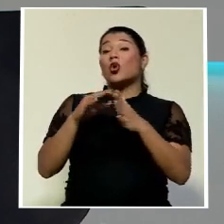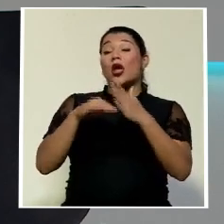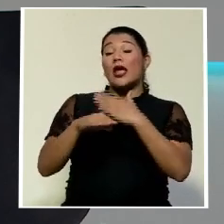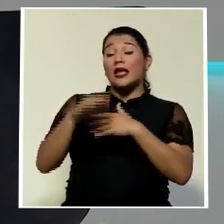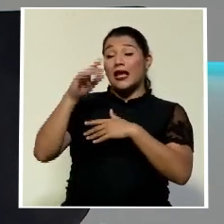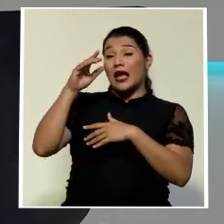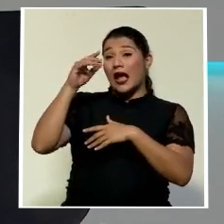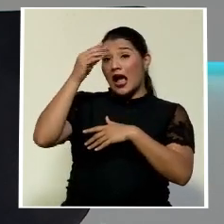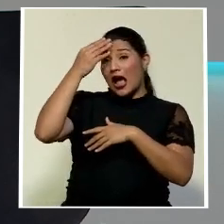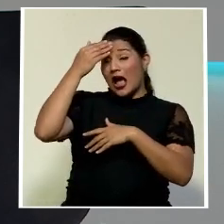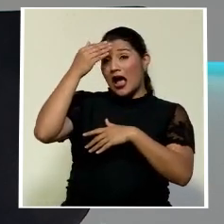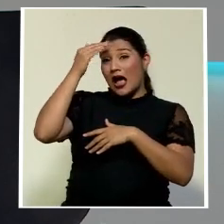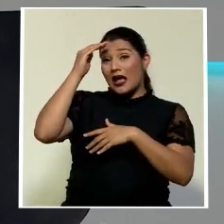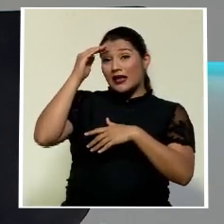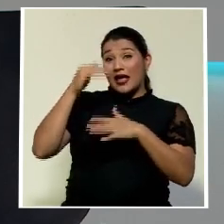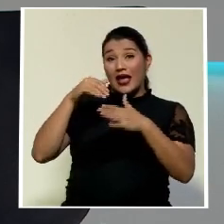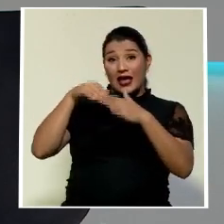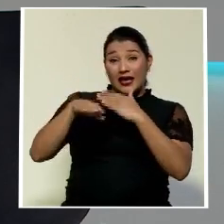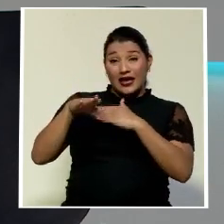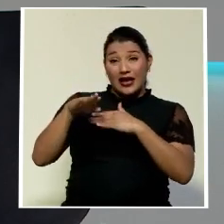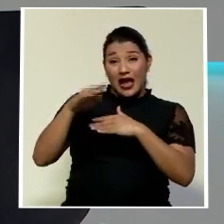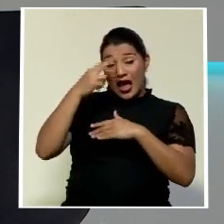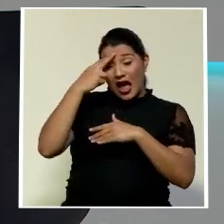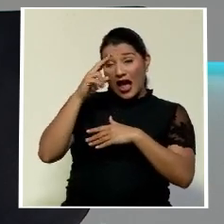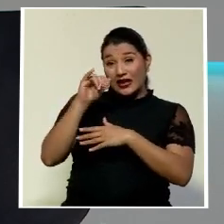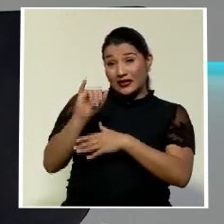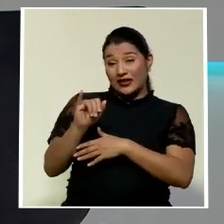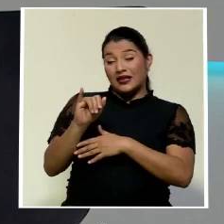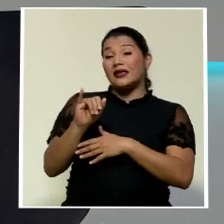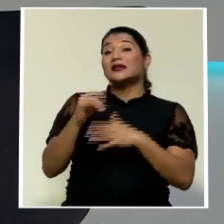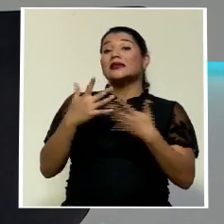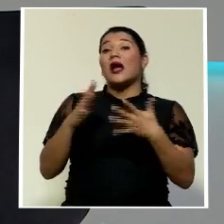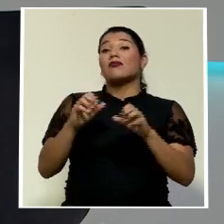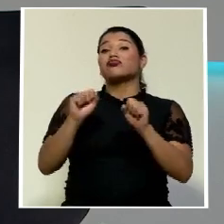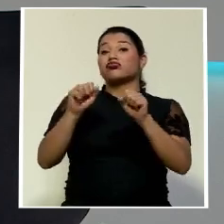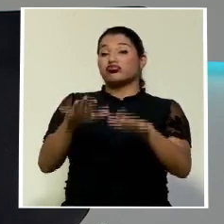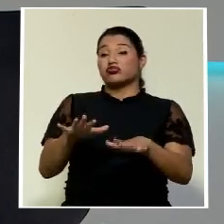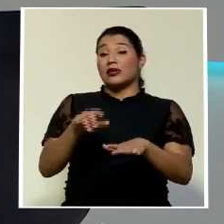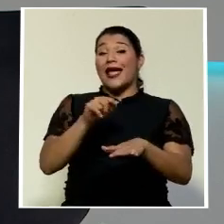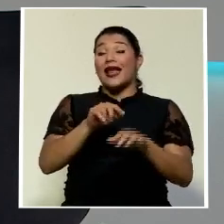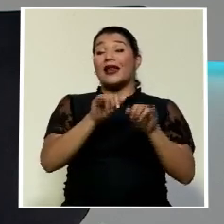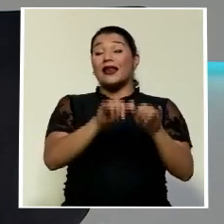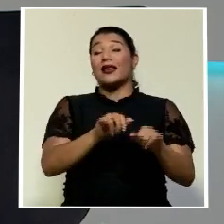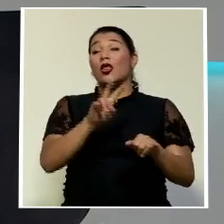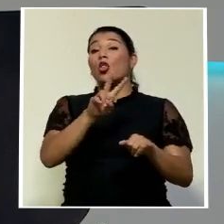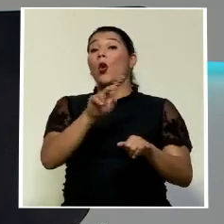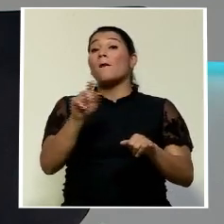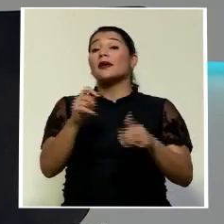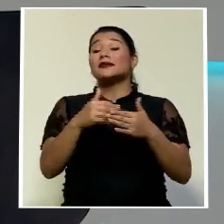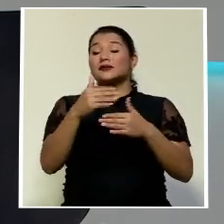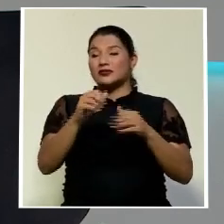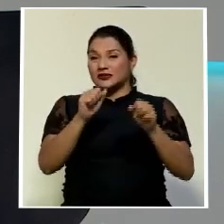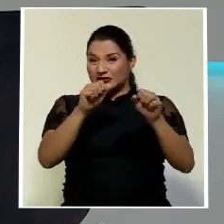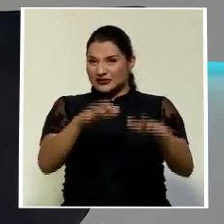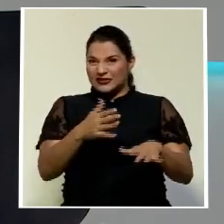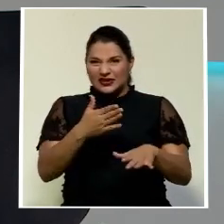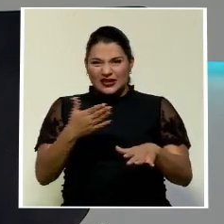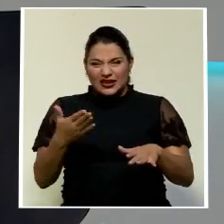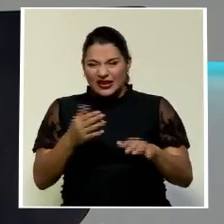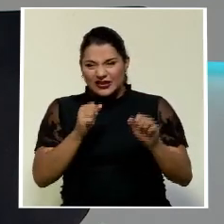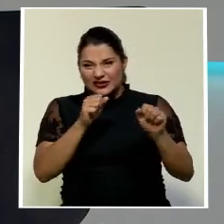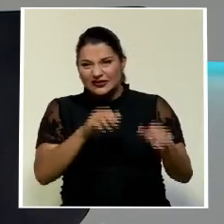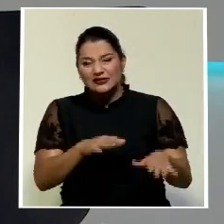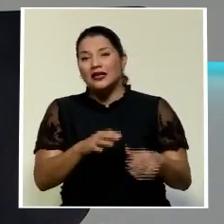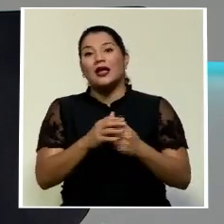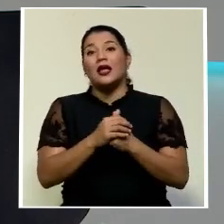cargo después de 2 meses de su nombramiento. En su renuncia denunció las deportaciones del gobierno de